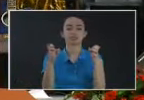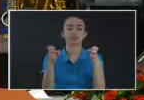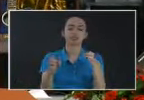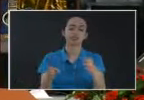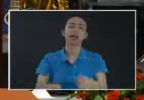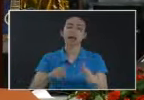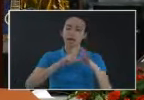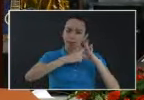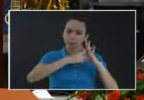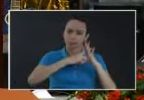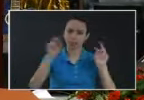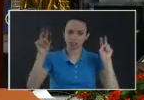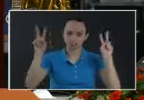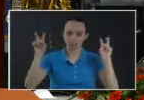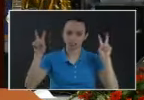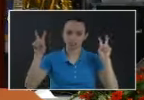entrémosle al tema.